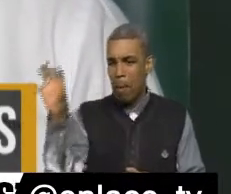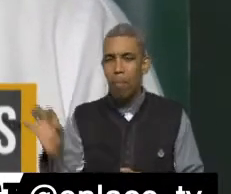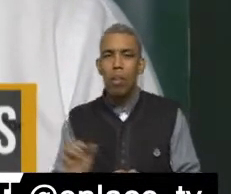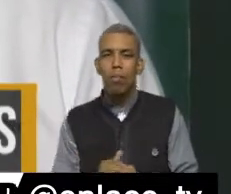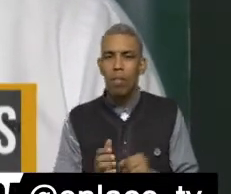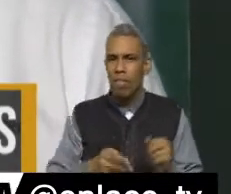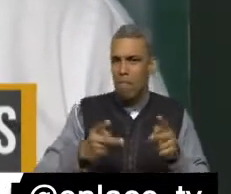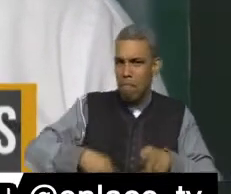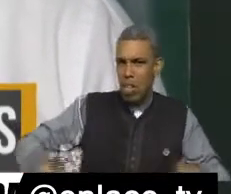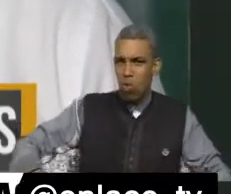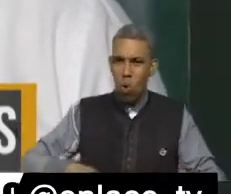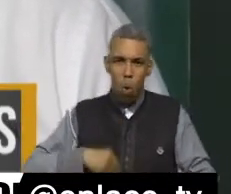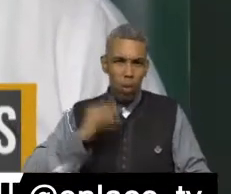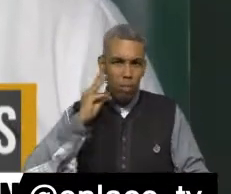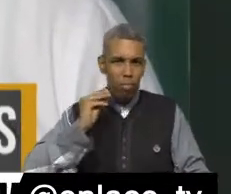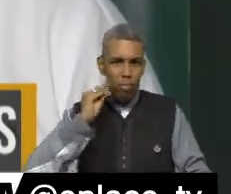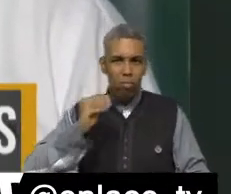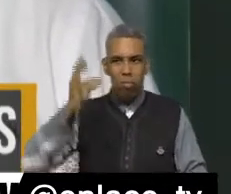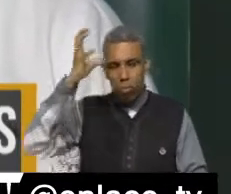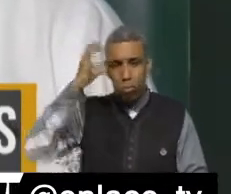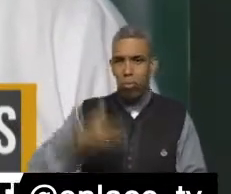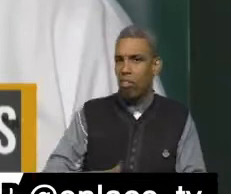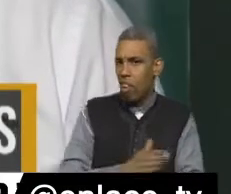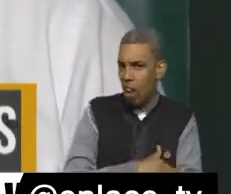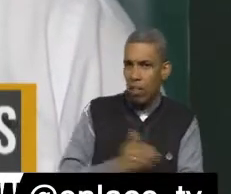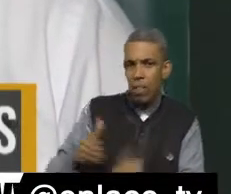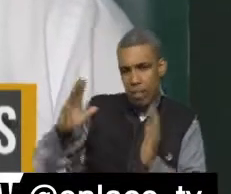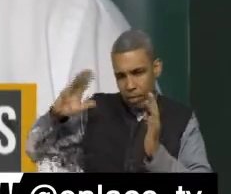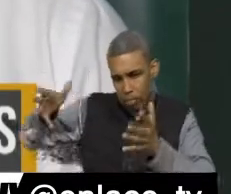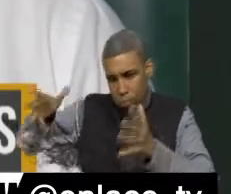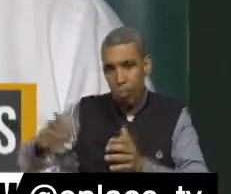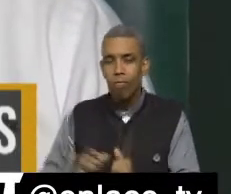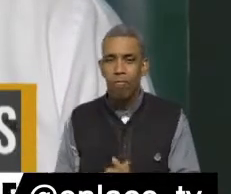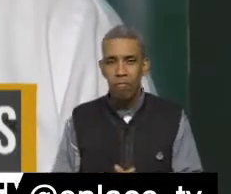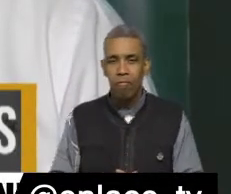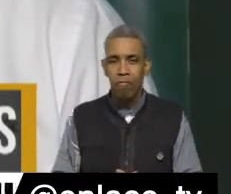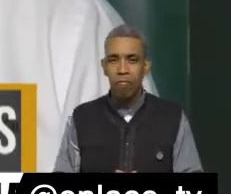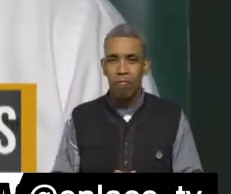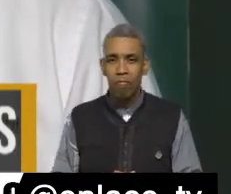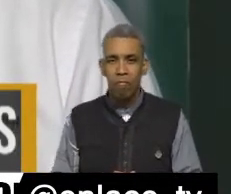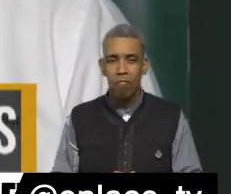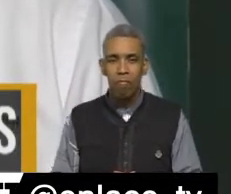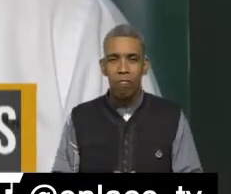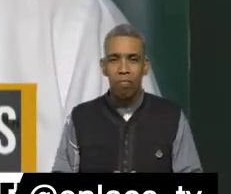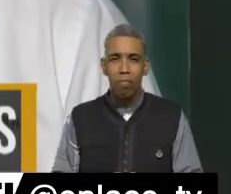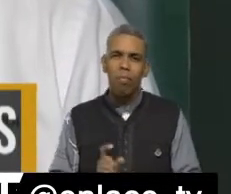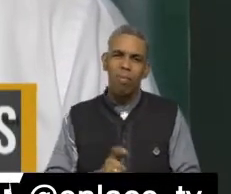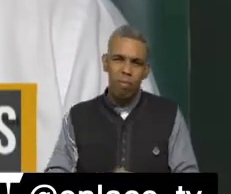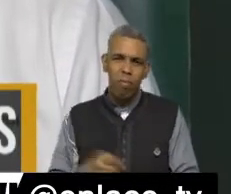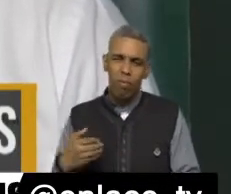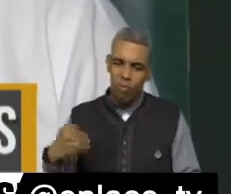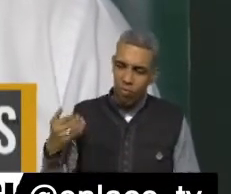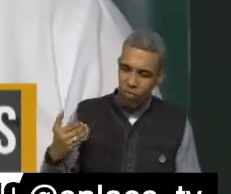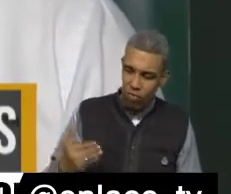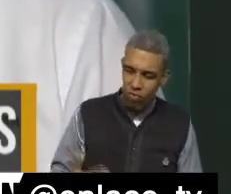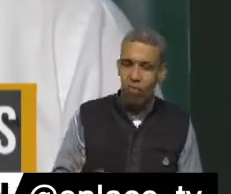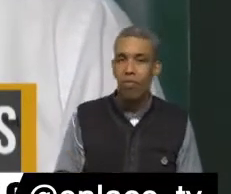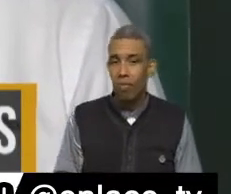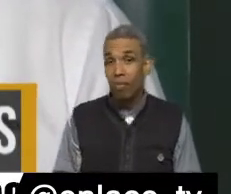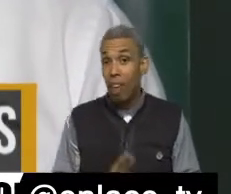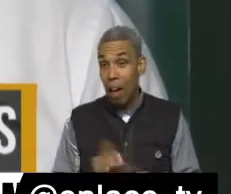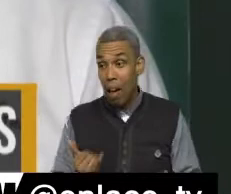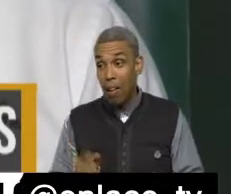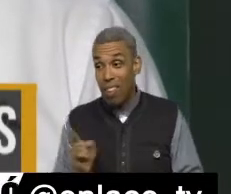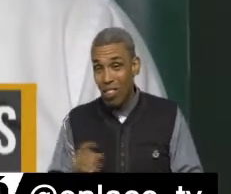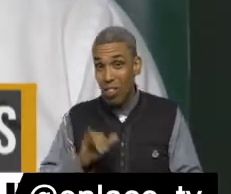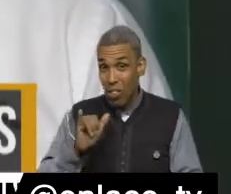altamente calificado que ha sido preparado por nosotros y con ellos también en este ejercicio de mejoramiento de nuestras productividades y